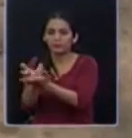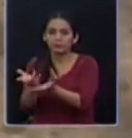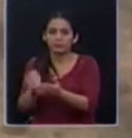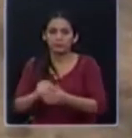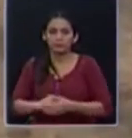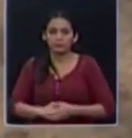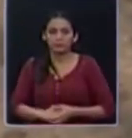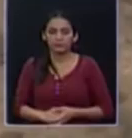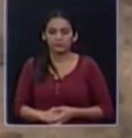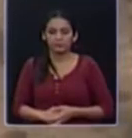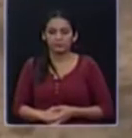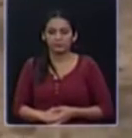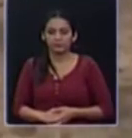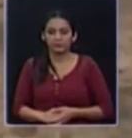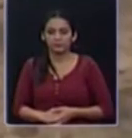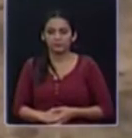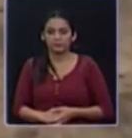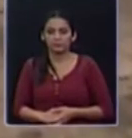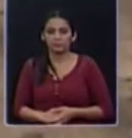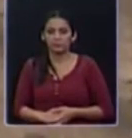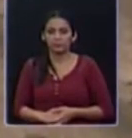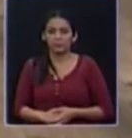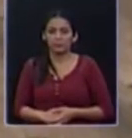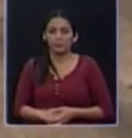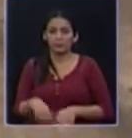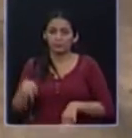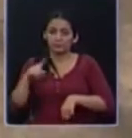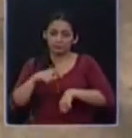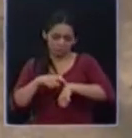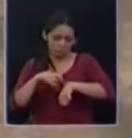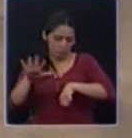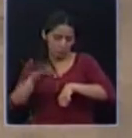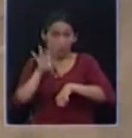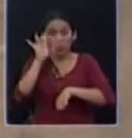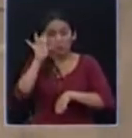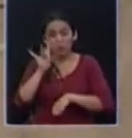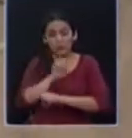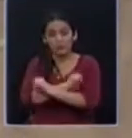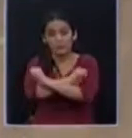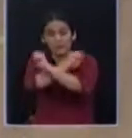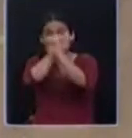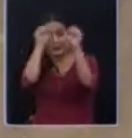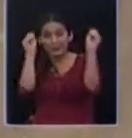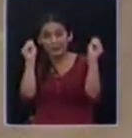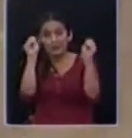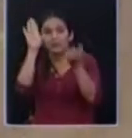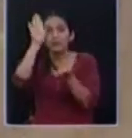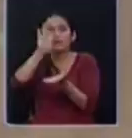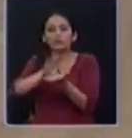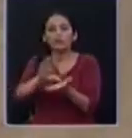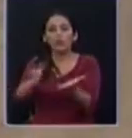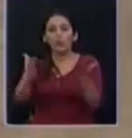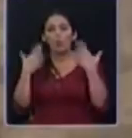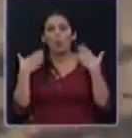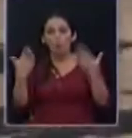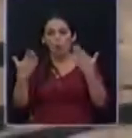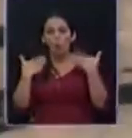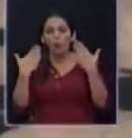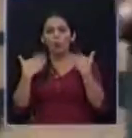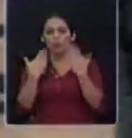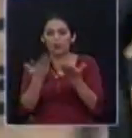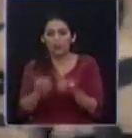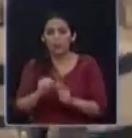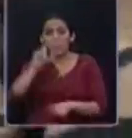El accidente de tránsito ocurrió pasadas las 8 de la mañana en las calles José de Antepara y Luis Urdaneta, en el centro de Guayaquil. Según versiones